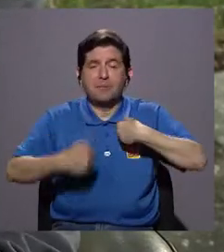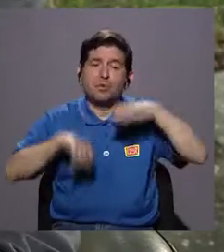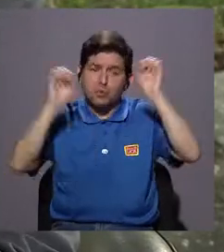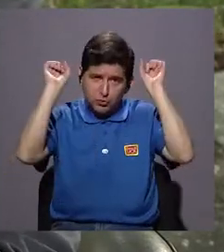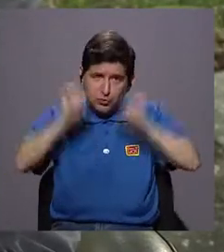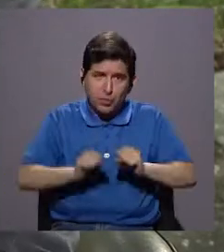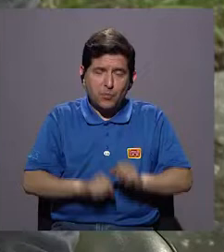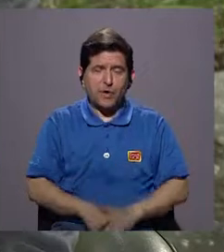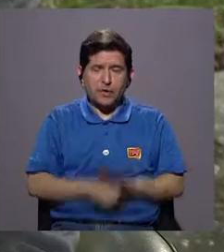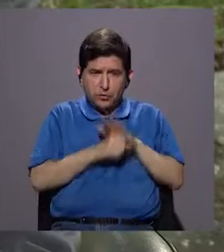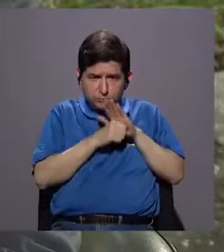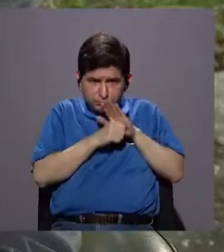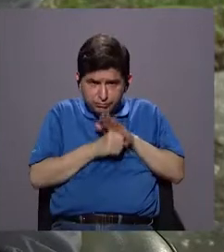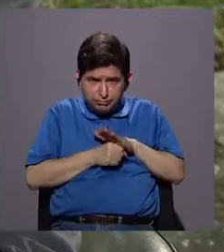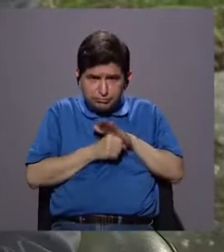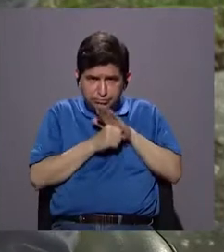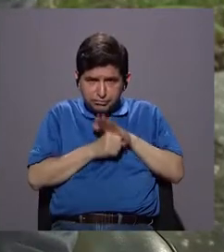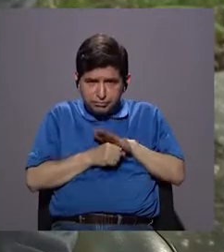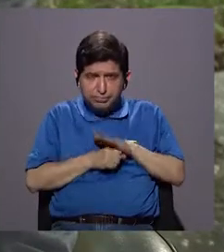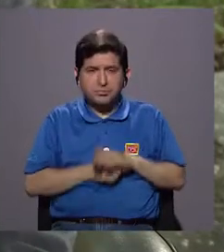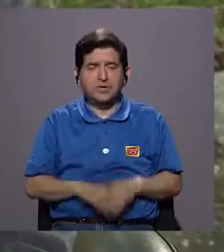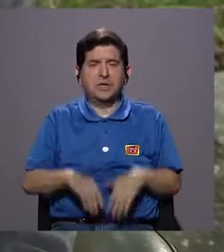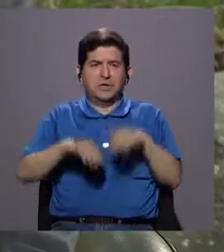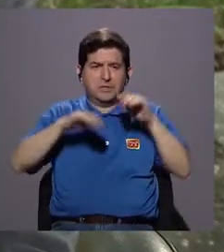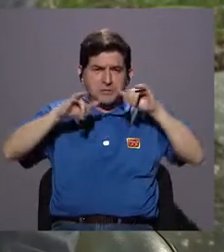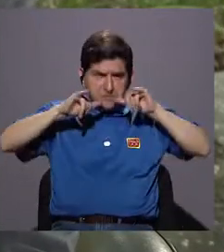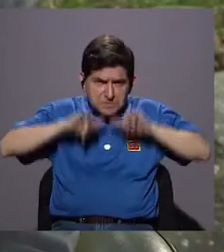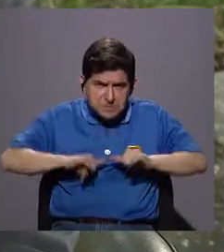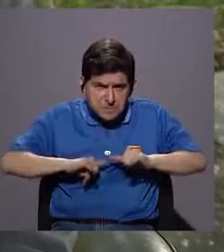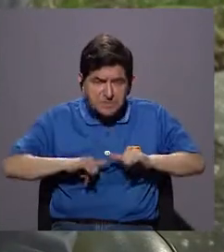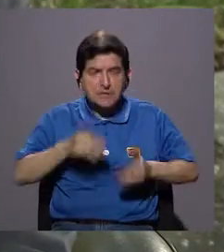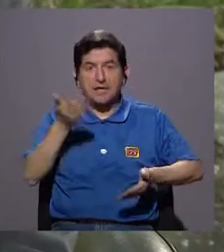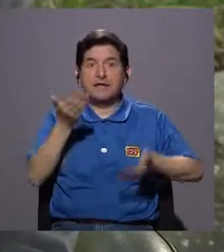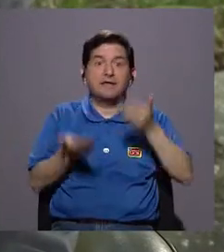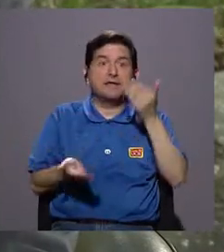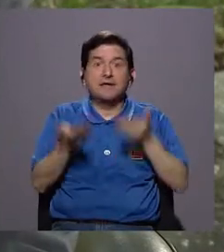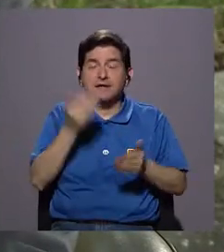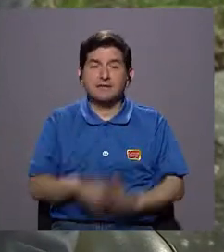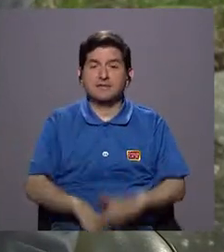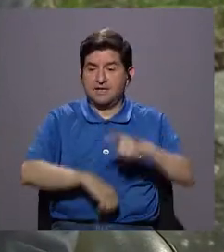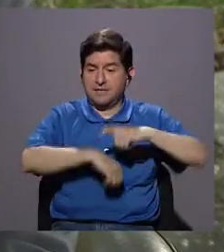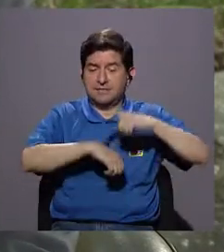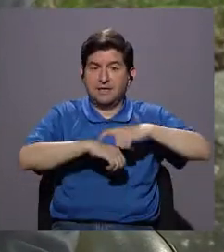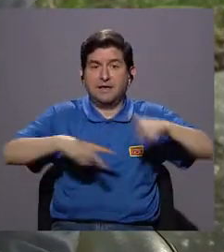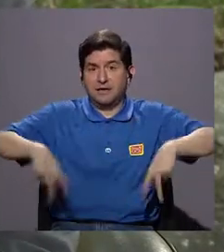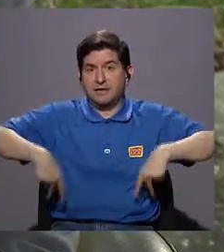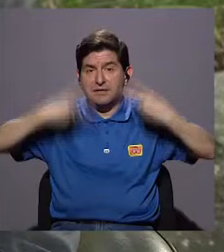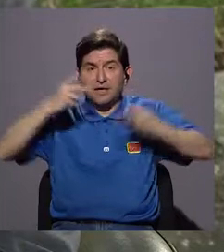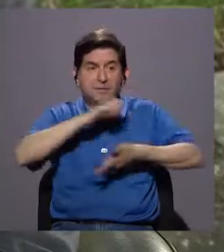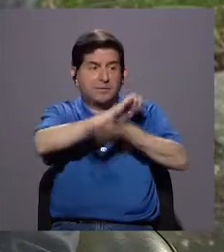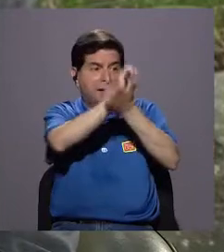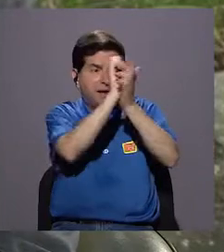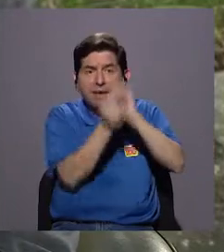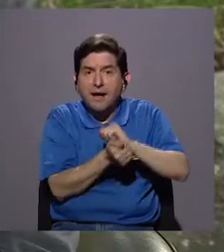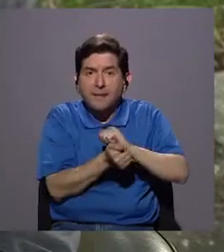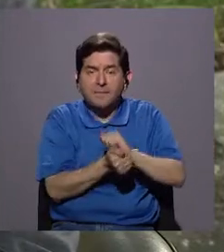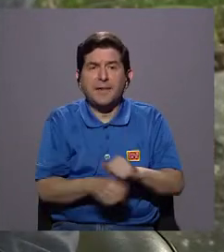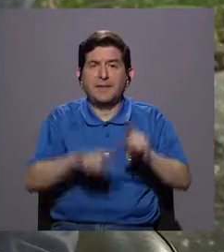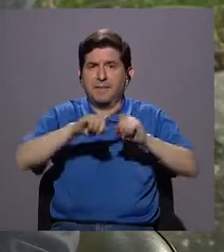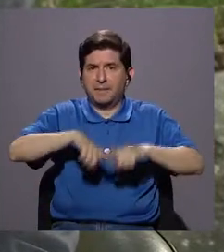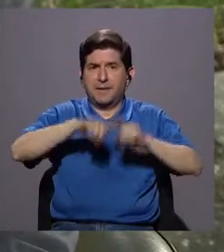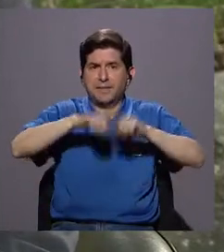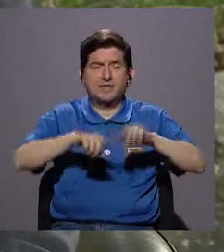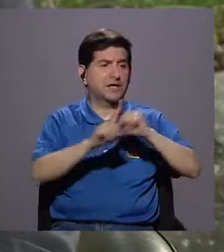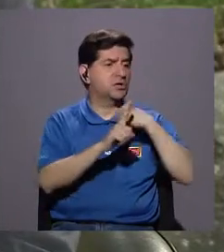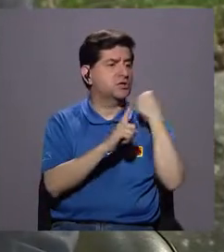puedo reprimir más, puedo guardar más, y también en esta etapa de la vida cambian, y sobre todo va a depender mucho